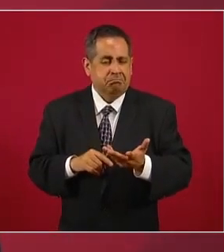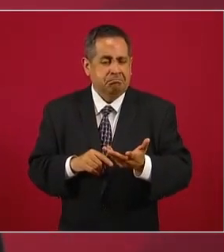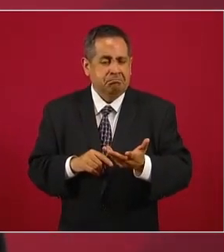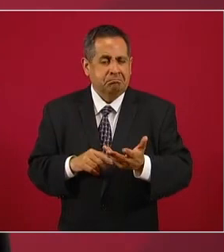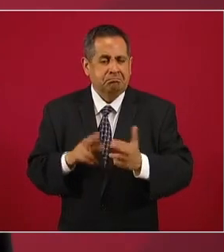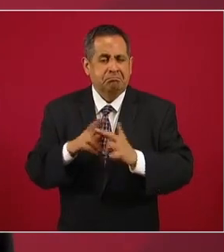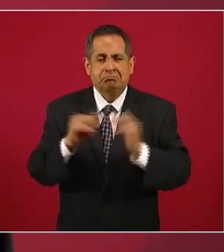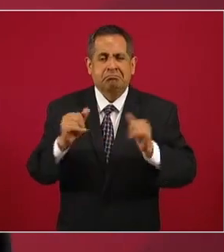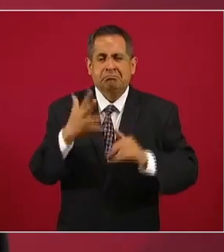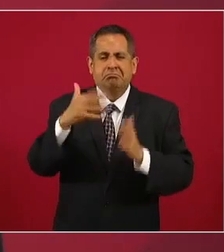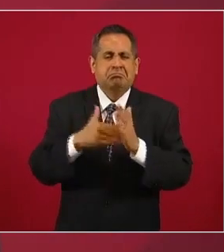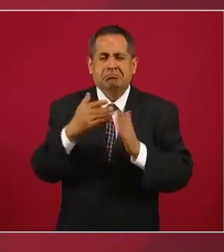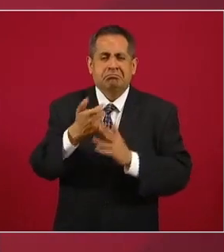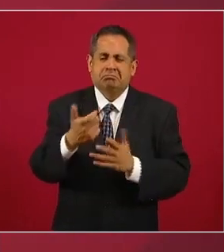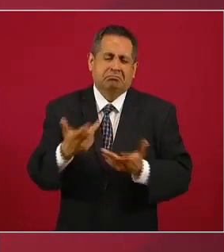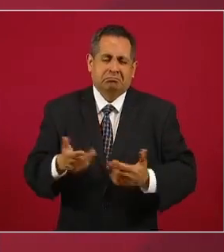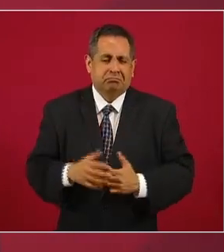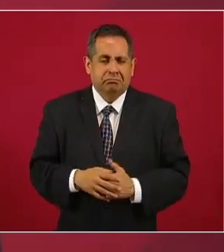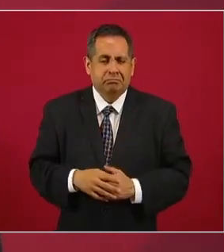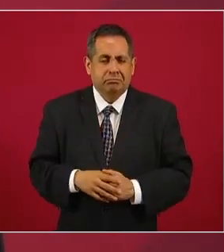ni 5 millones de pesos.